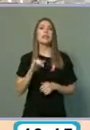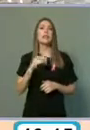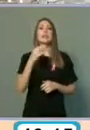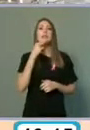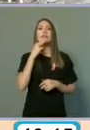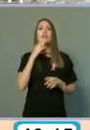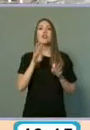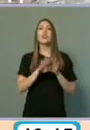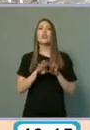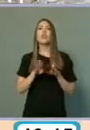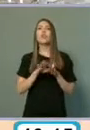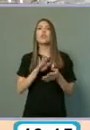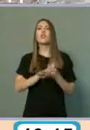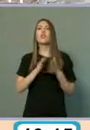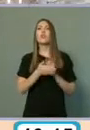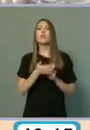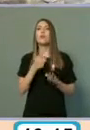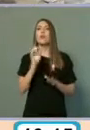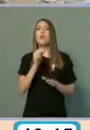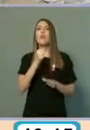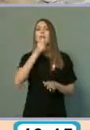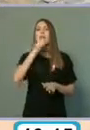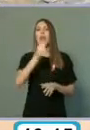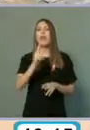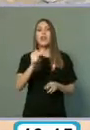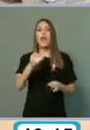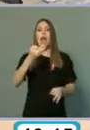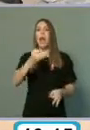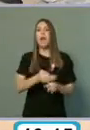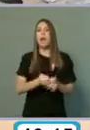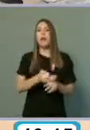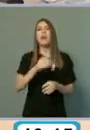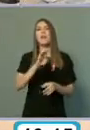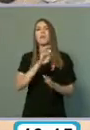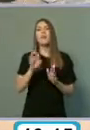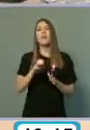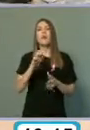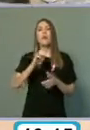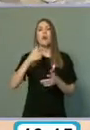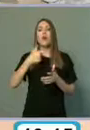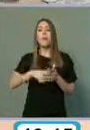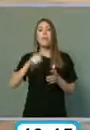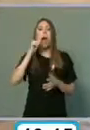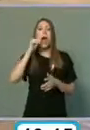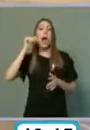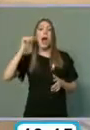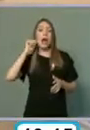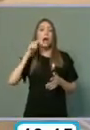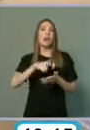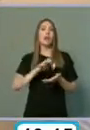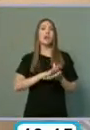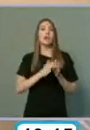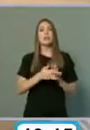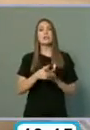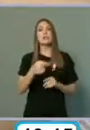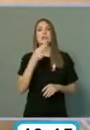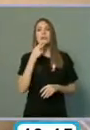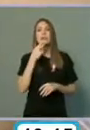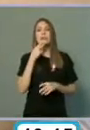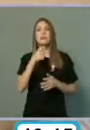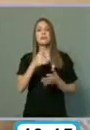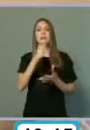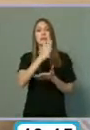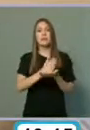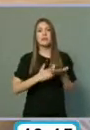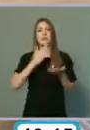al momento. ¿Por qué? Porque se van a tardar muchísimo en hacer. Voy a cortar unas pequeñas tiritas, ahí voy. De